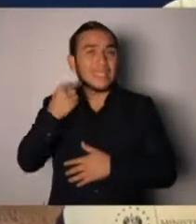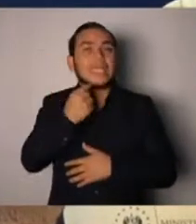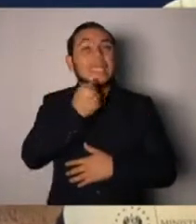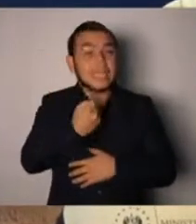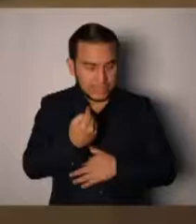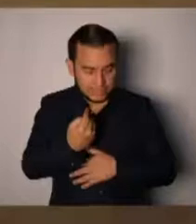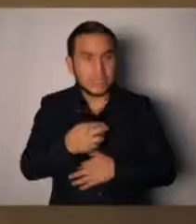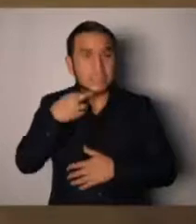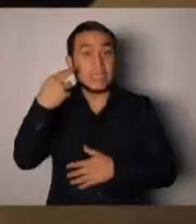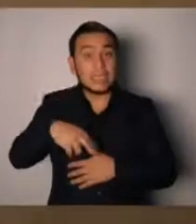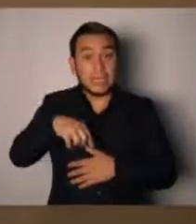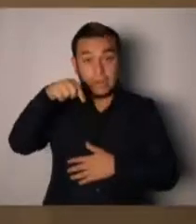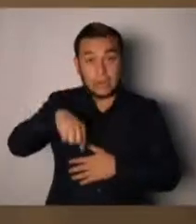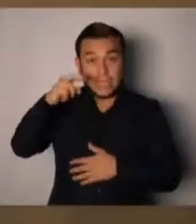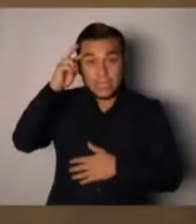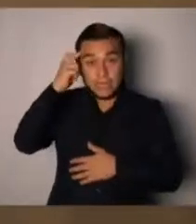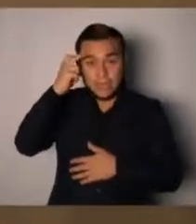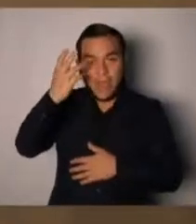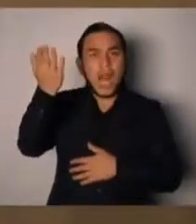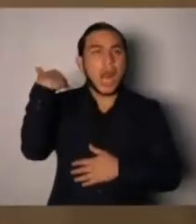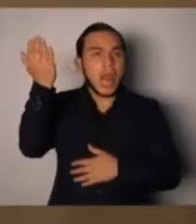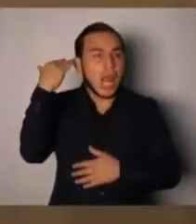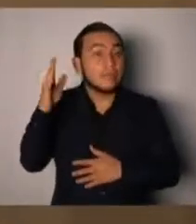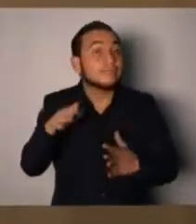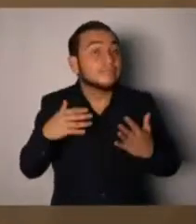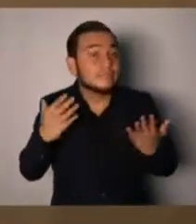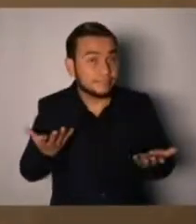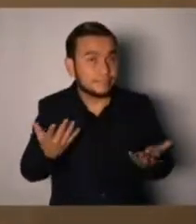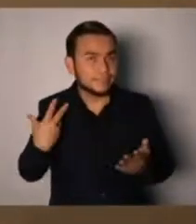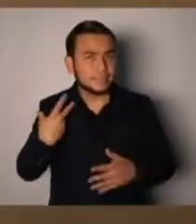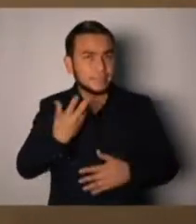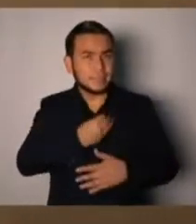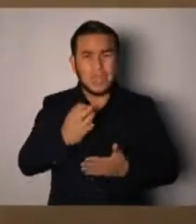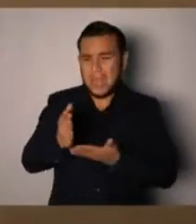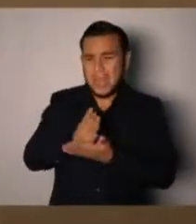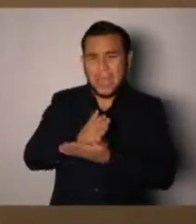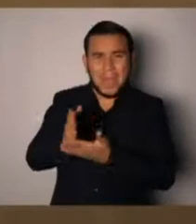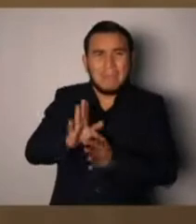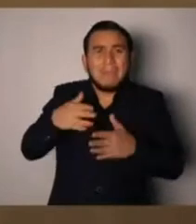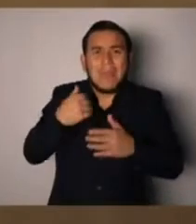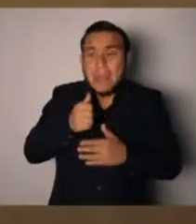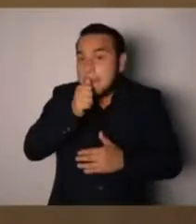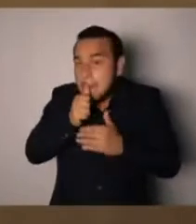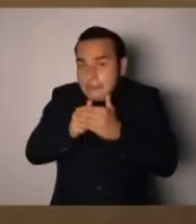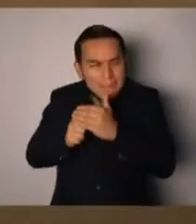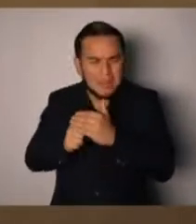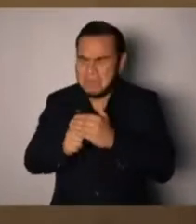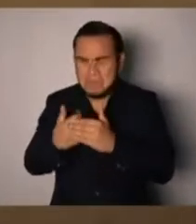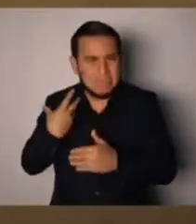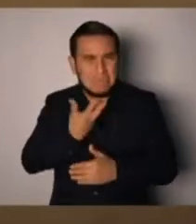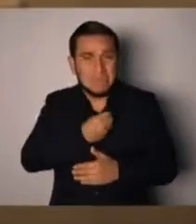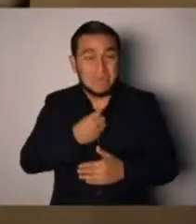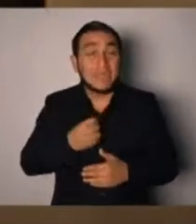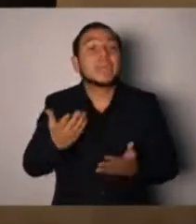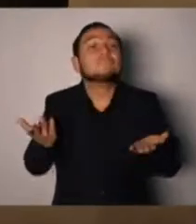tuvieron los que están ahora reclamando nosotros no tenemos por qué ocultar nada yo le he pedido